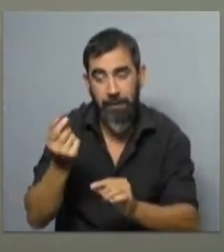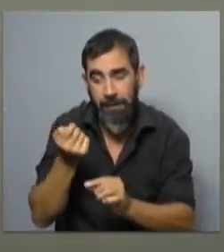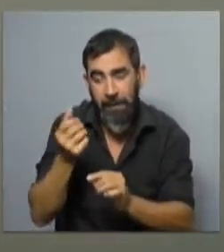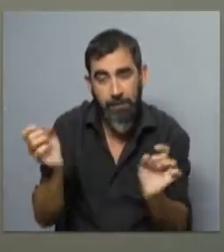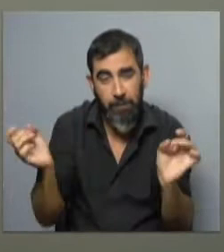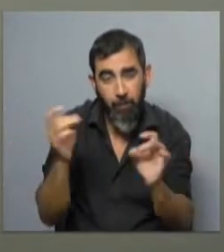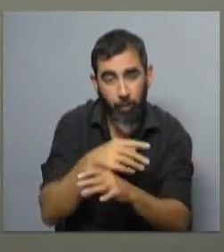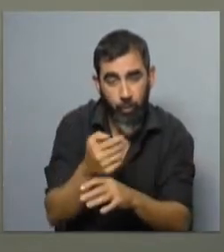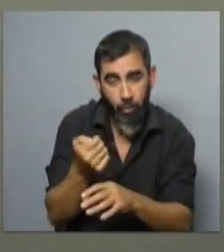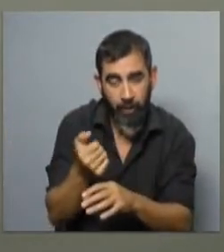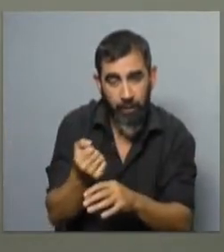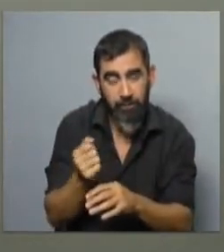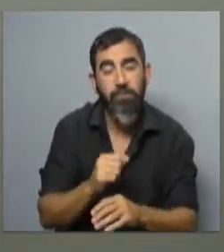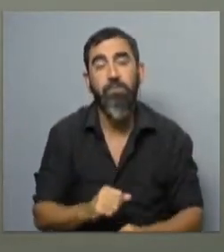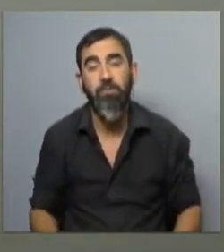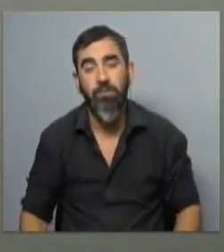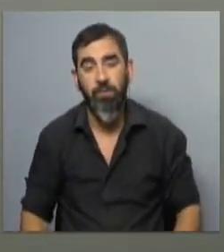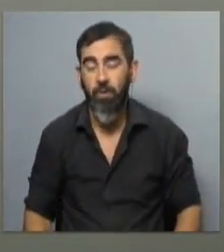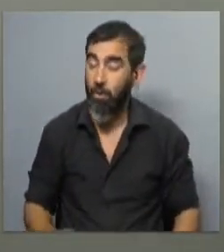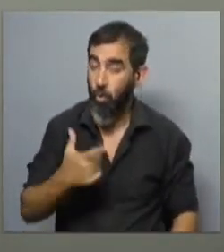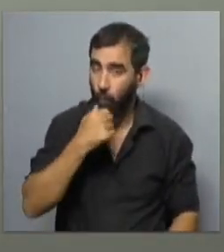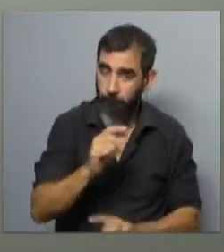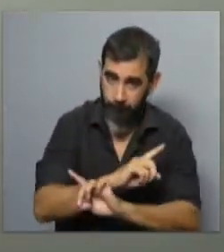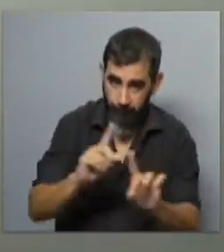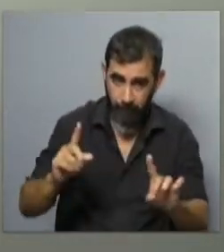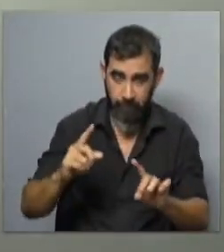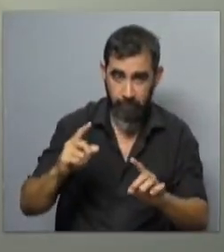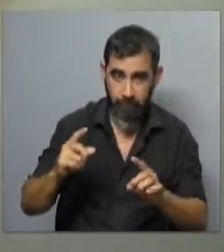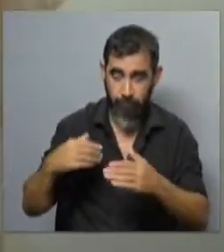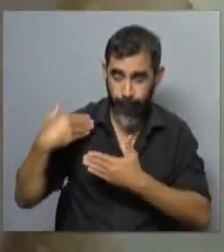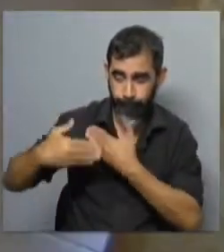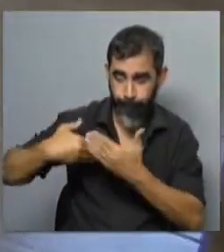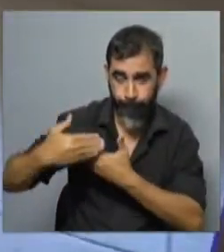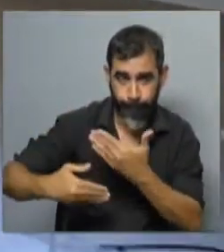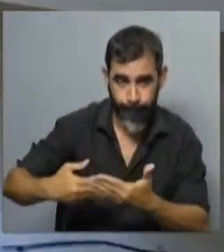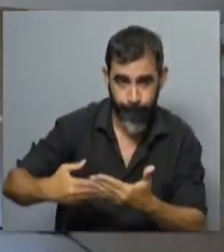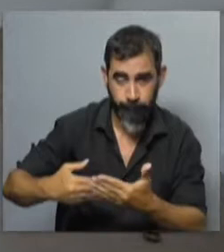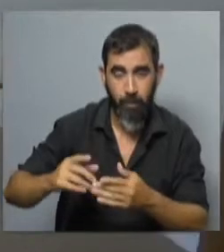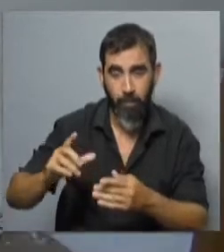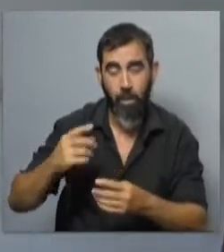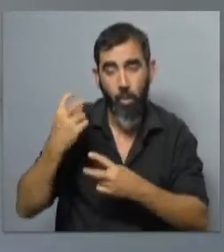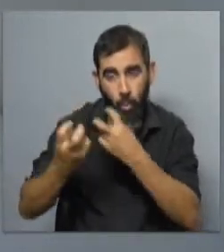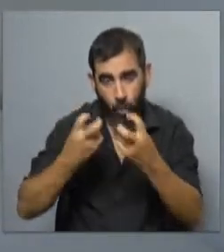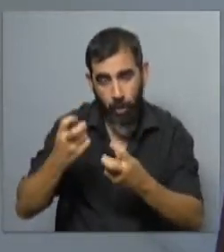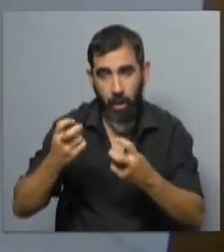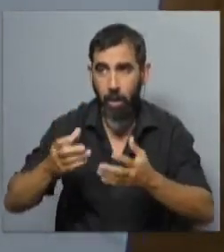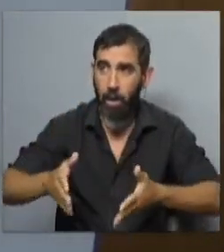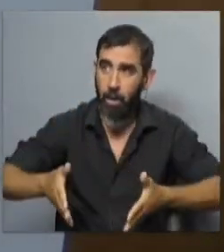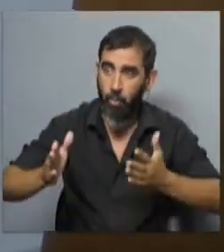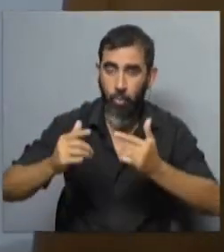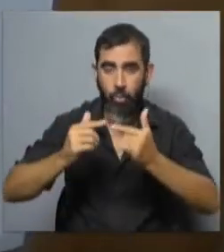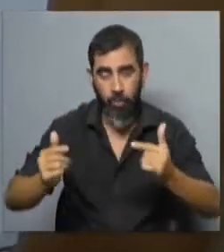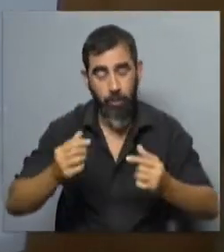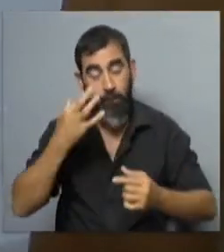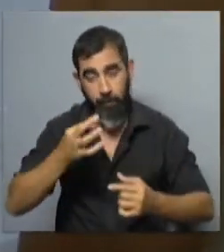de concretar. No fue fácil todo el camino que se logró, tuvimos que conseguir altura. Fue un camino